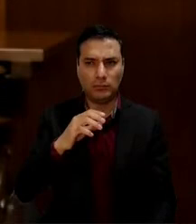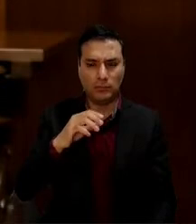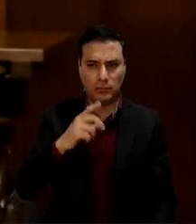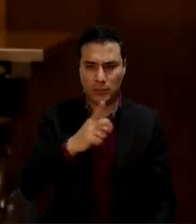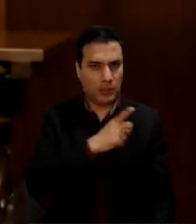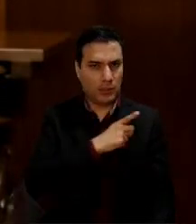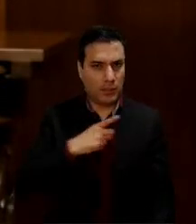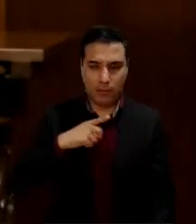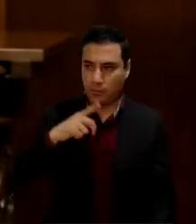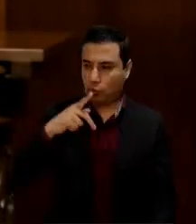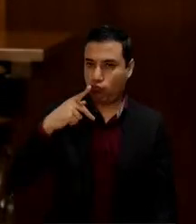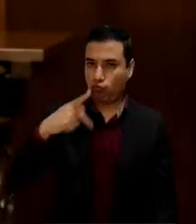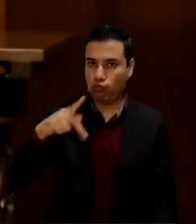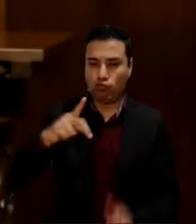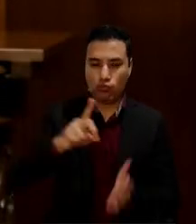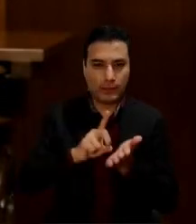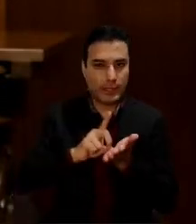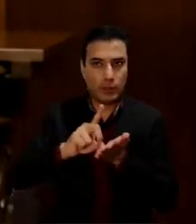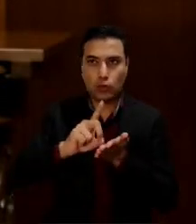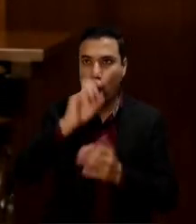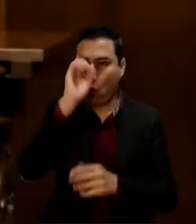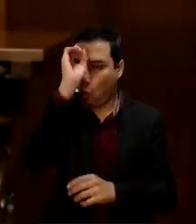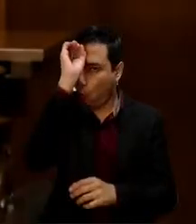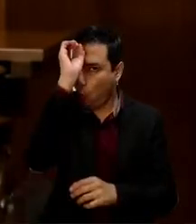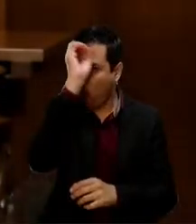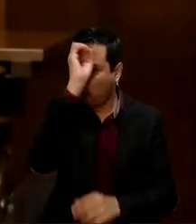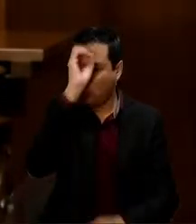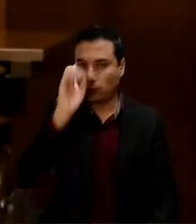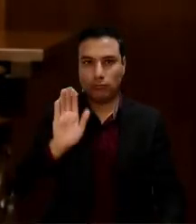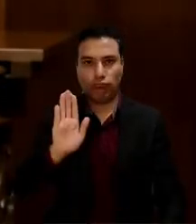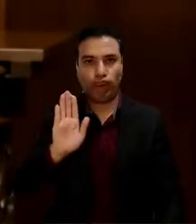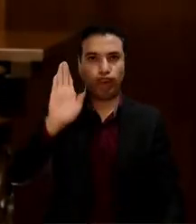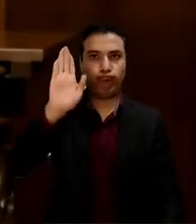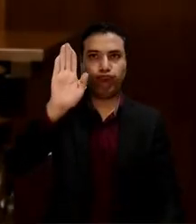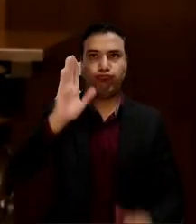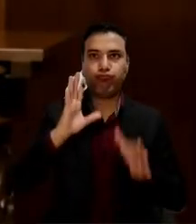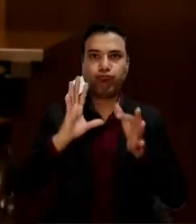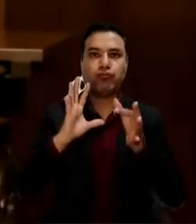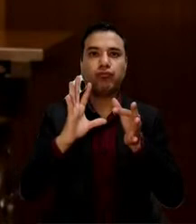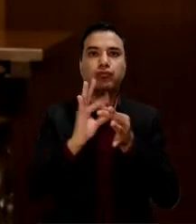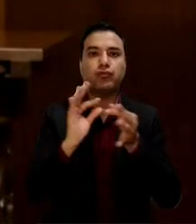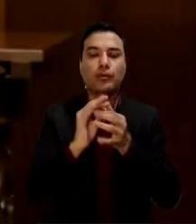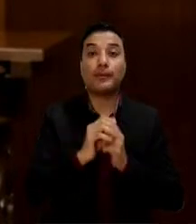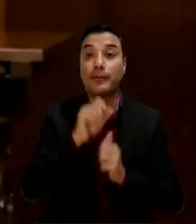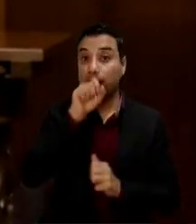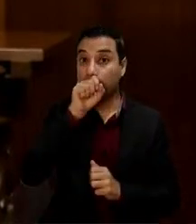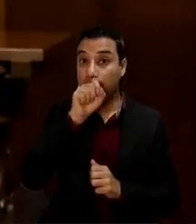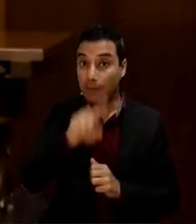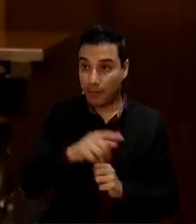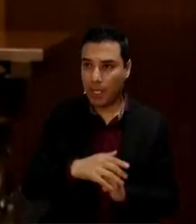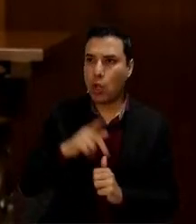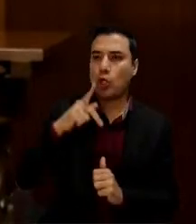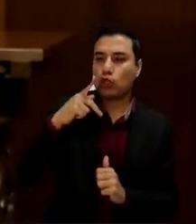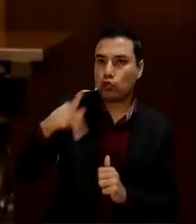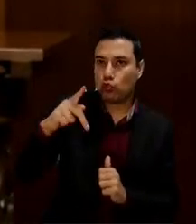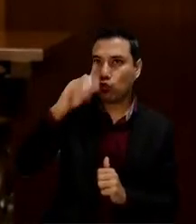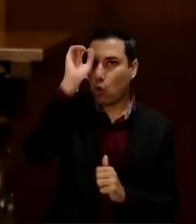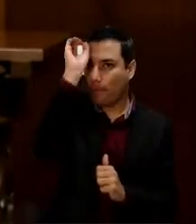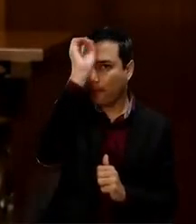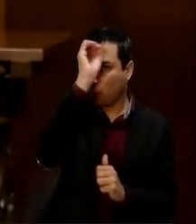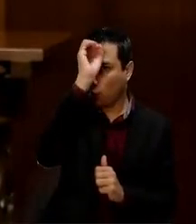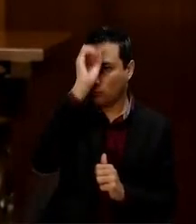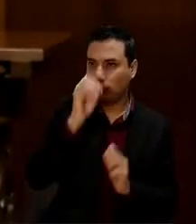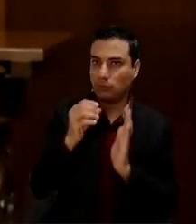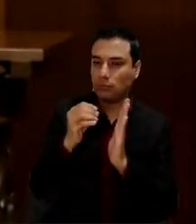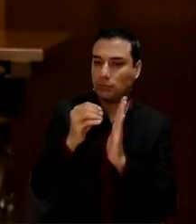de manera formal el sentido de su voto y poder dejar registro de sus criterios en el acta de